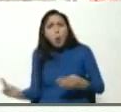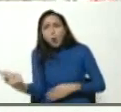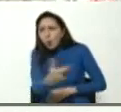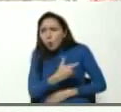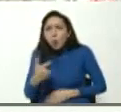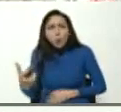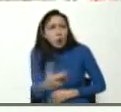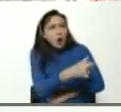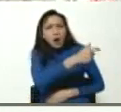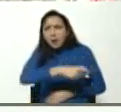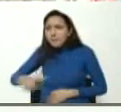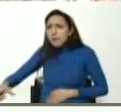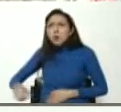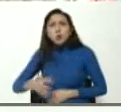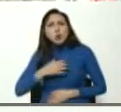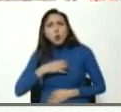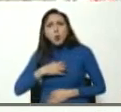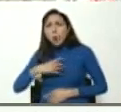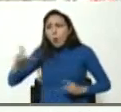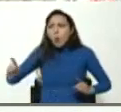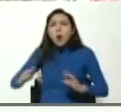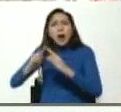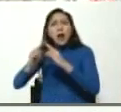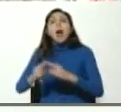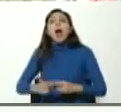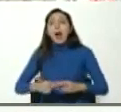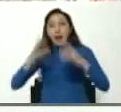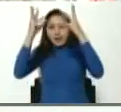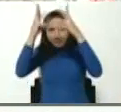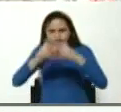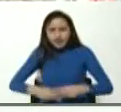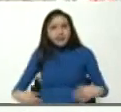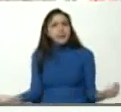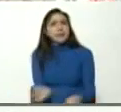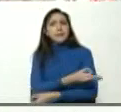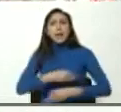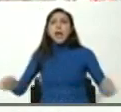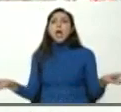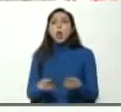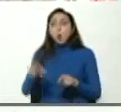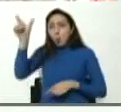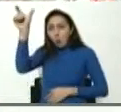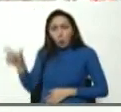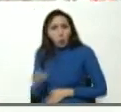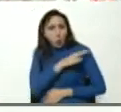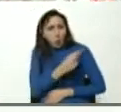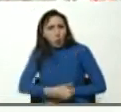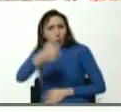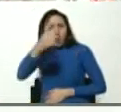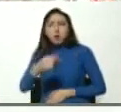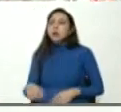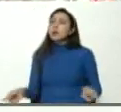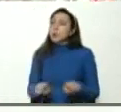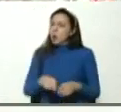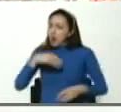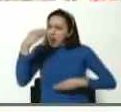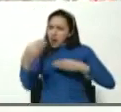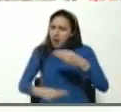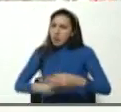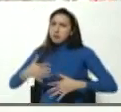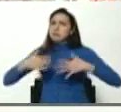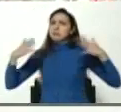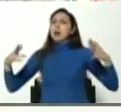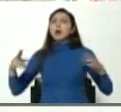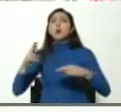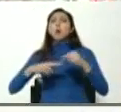encuentra y que saben administrar eficientemente como garcía carneiro son capaces de grandes obras como las